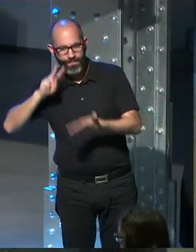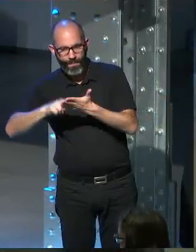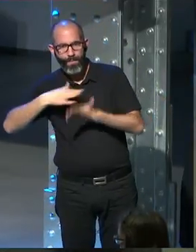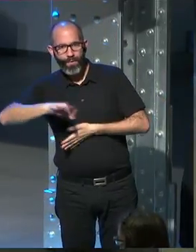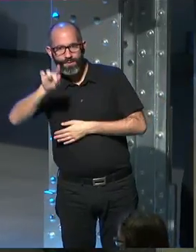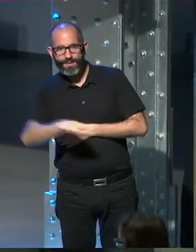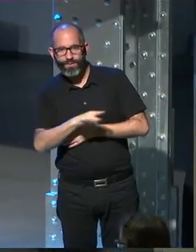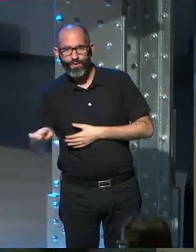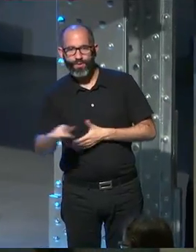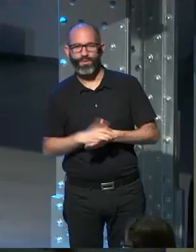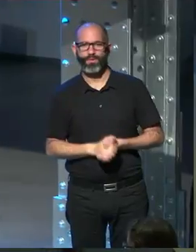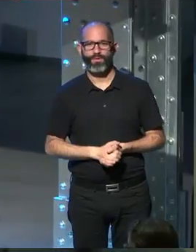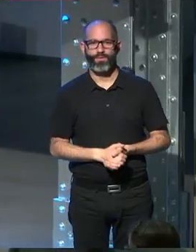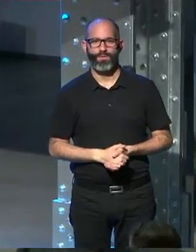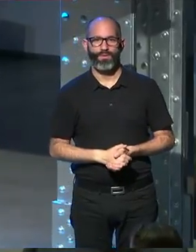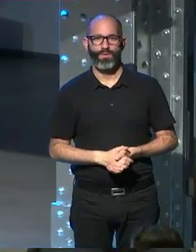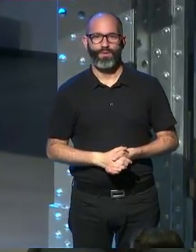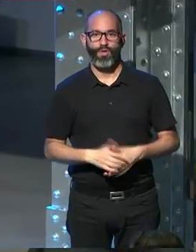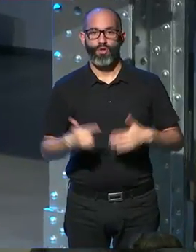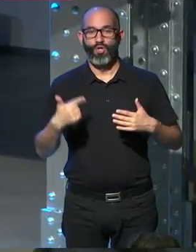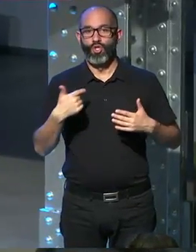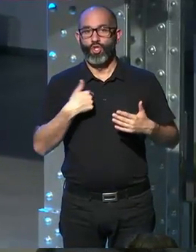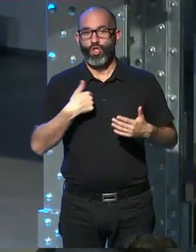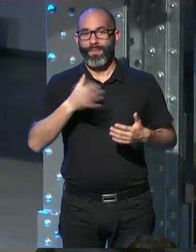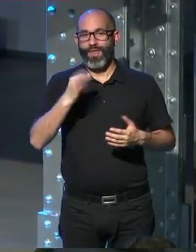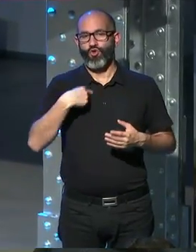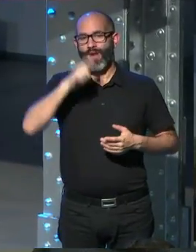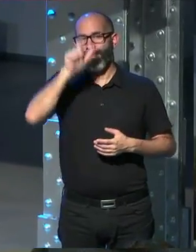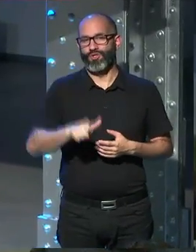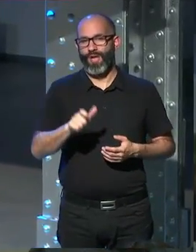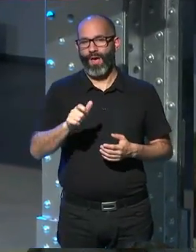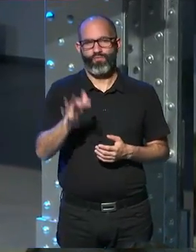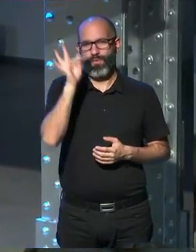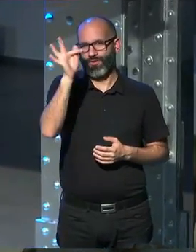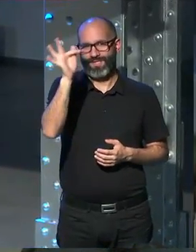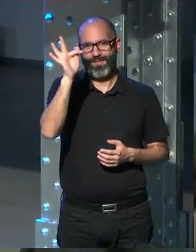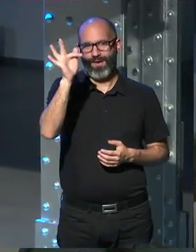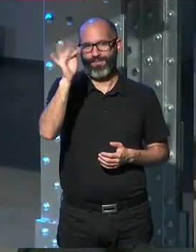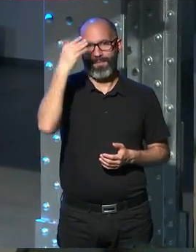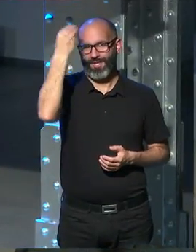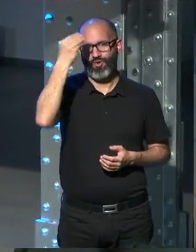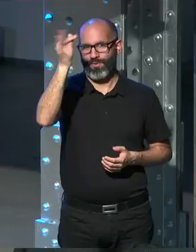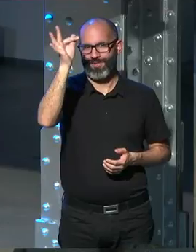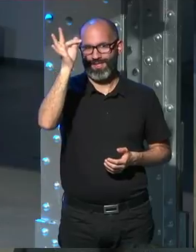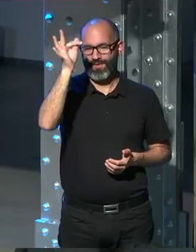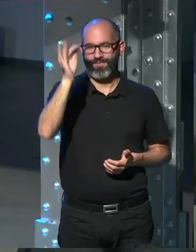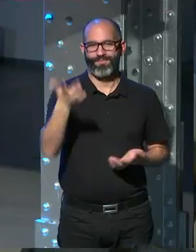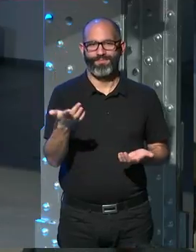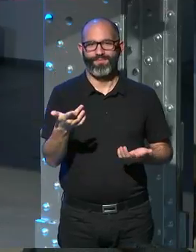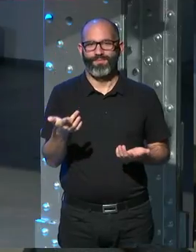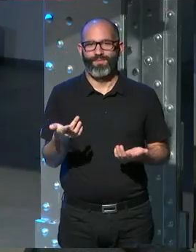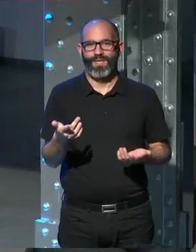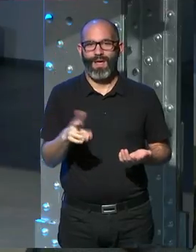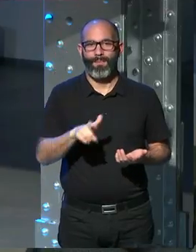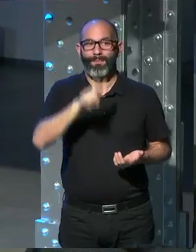Yo, en principio, soy una persona muy optimista. No, hay gente que